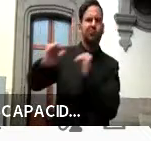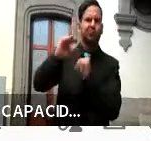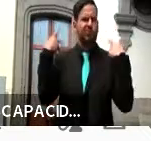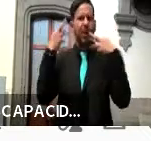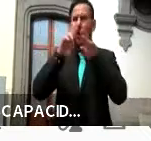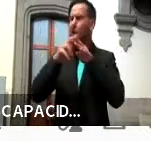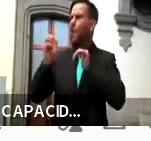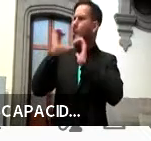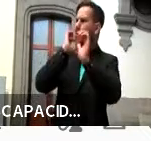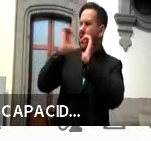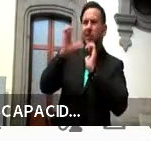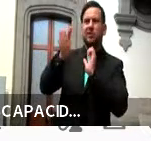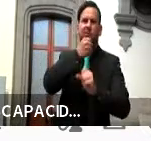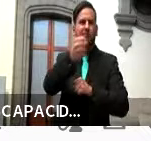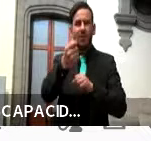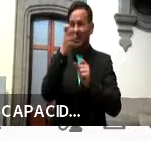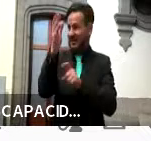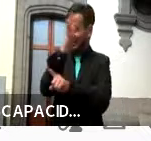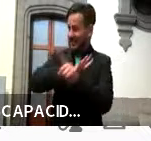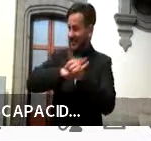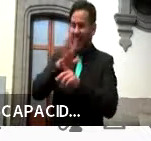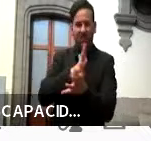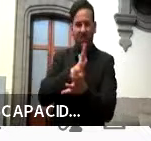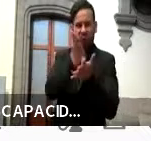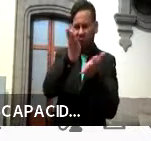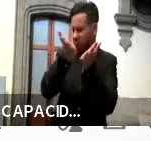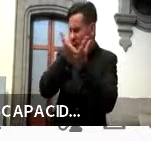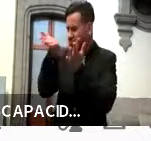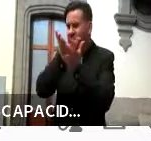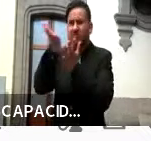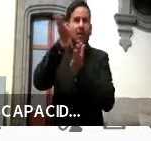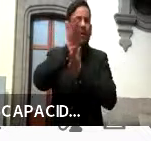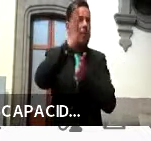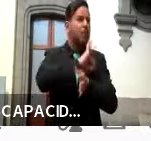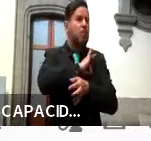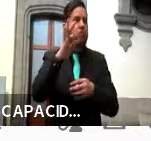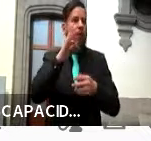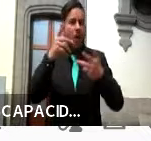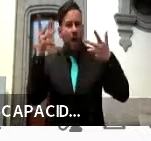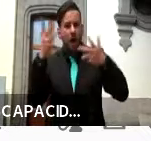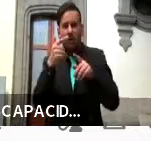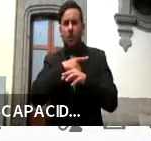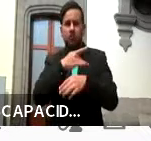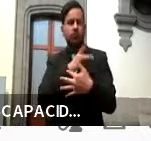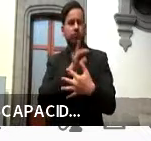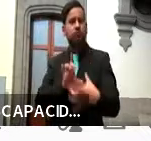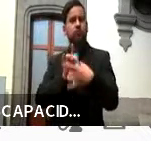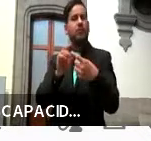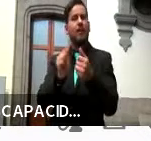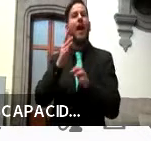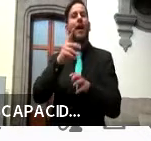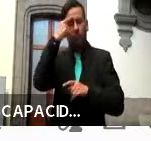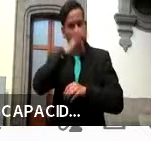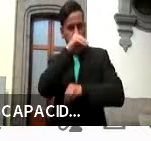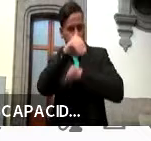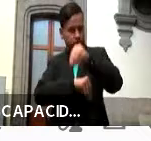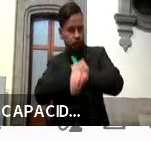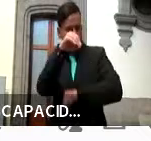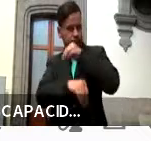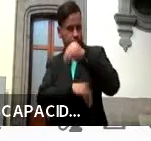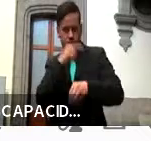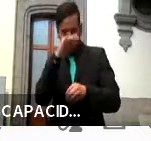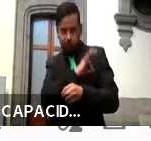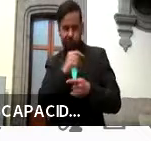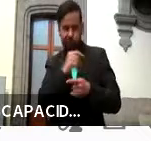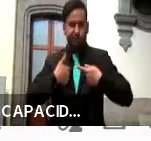comunicación y sector privado. Esos son algunos de los actores que pueden estar vinculados a la fase preparatoria. Habían hablado en algún momento en